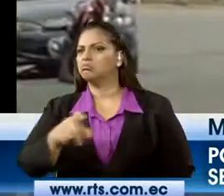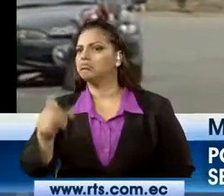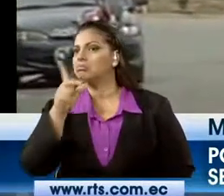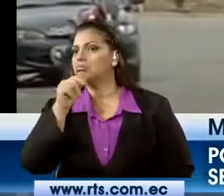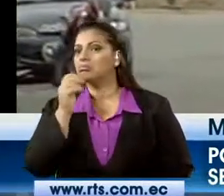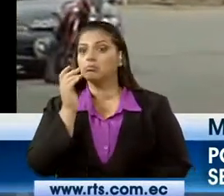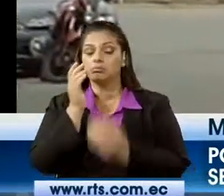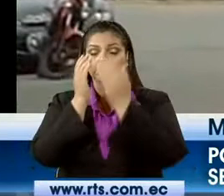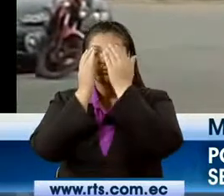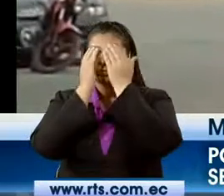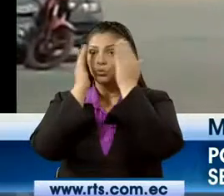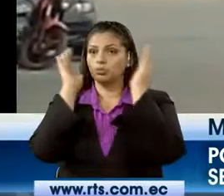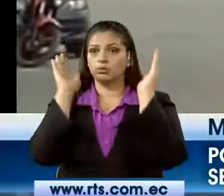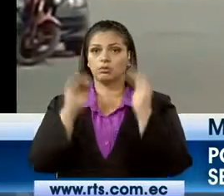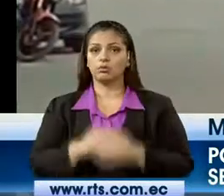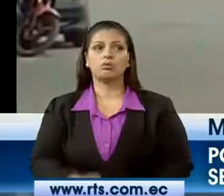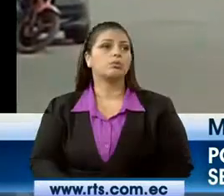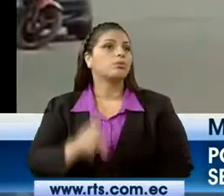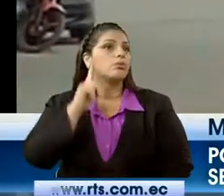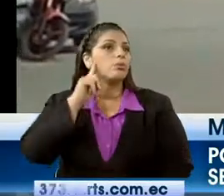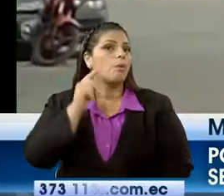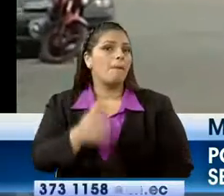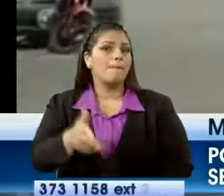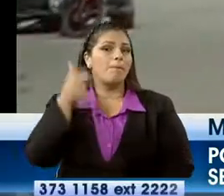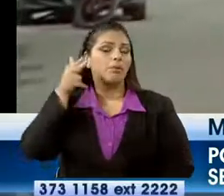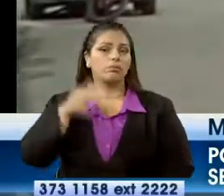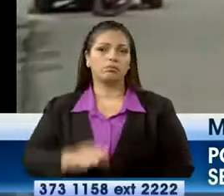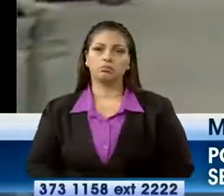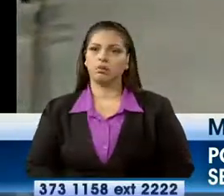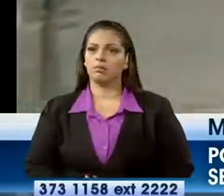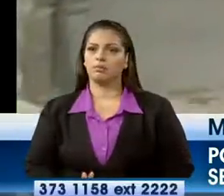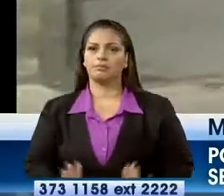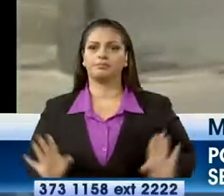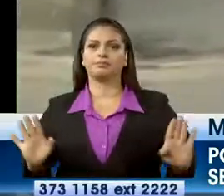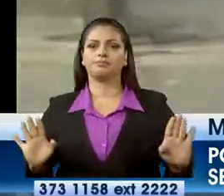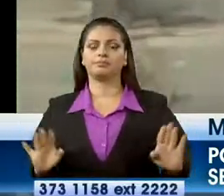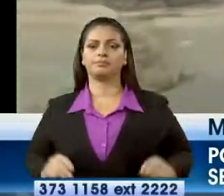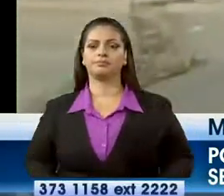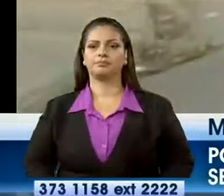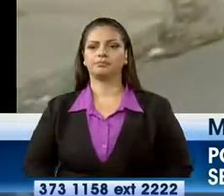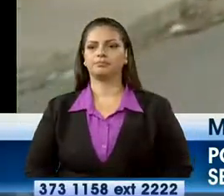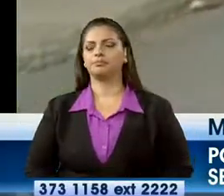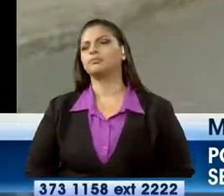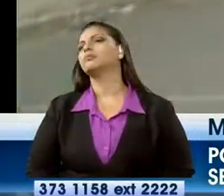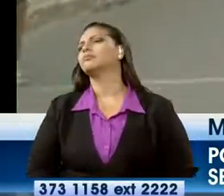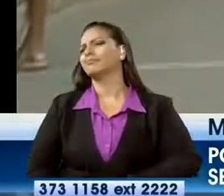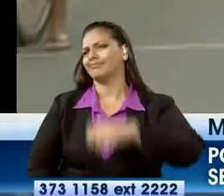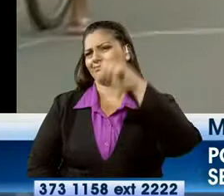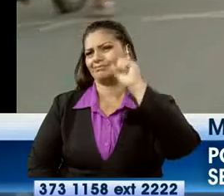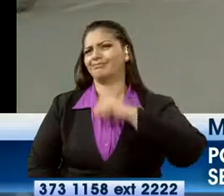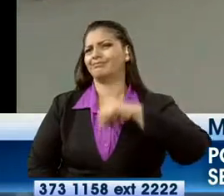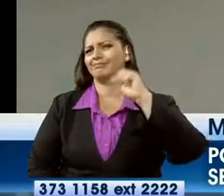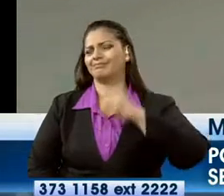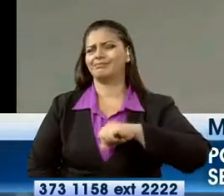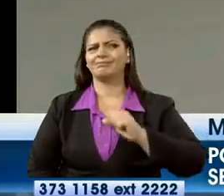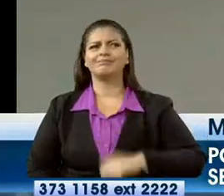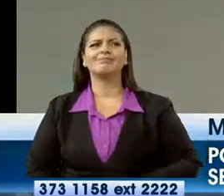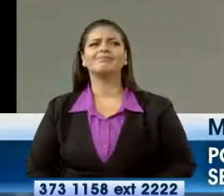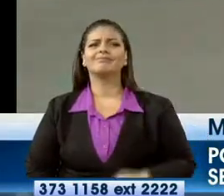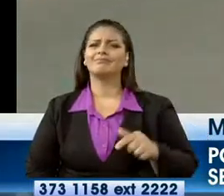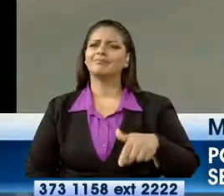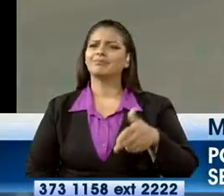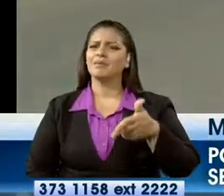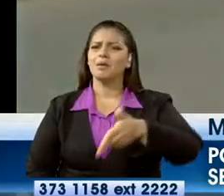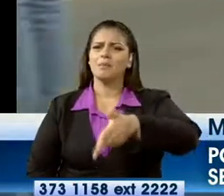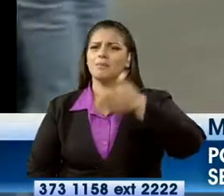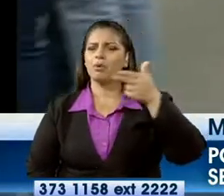No se vio nadie quién fue. Solo se escucharon las balas. Se escucharon las balas, nada más. ¿Y eso es constante lo que se da por acá? Sí, de repente se ven balas así que botan. Uh-huh. No